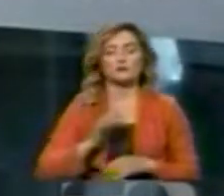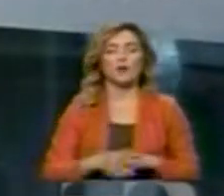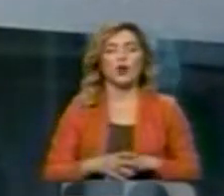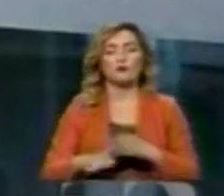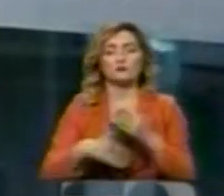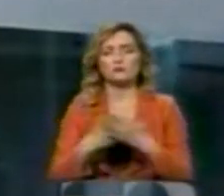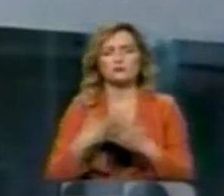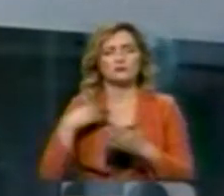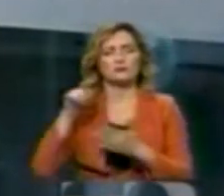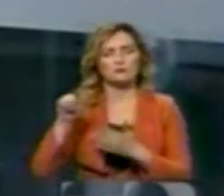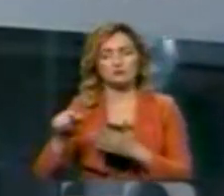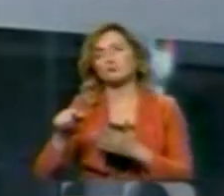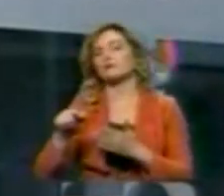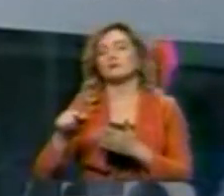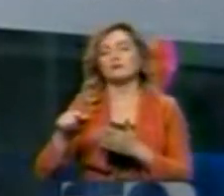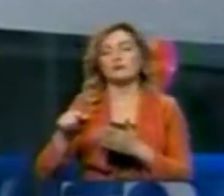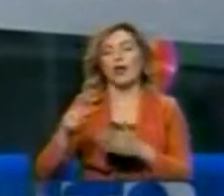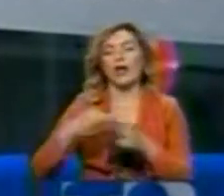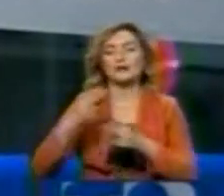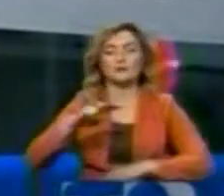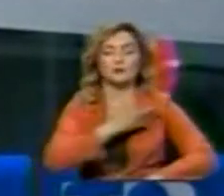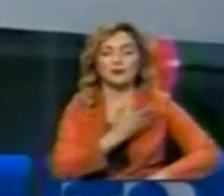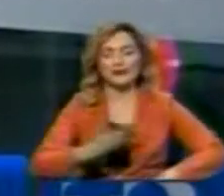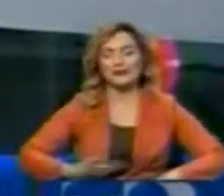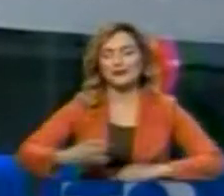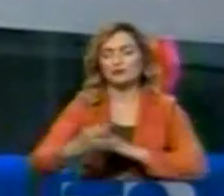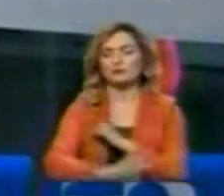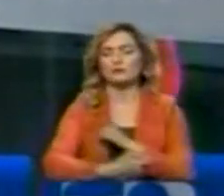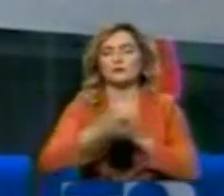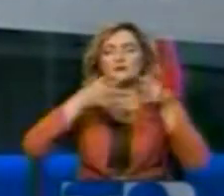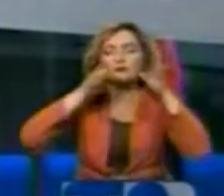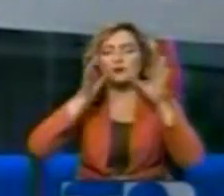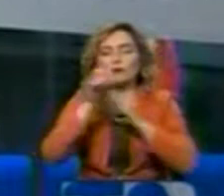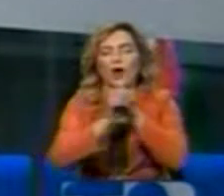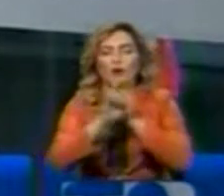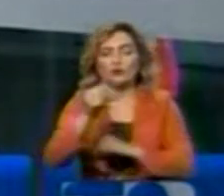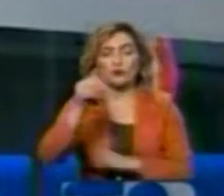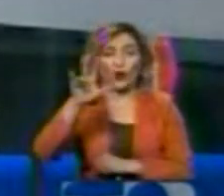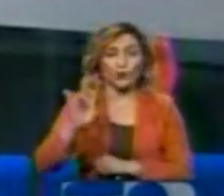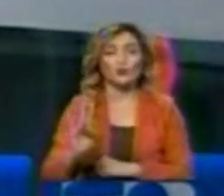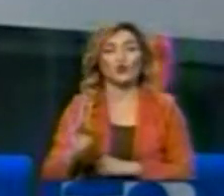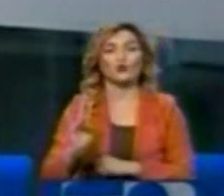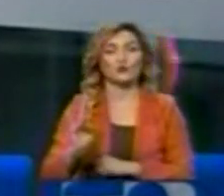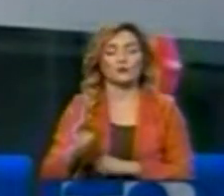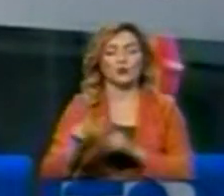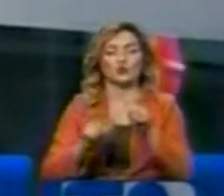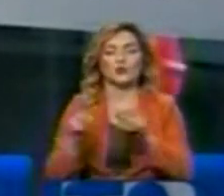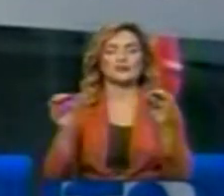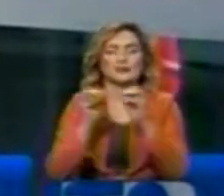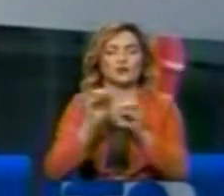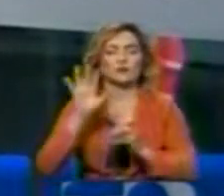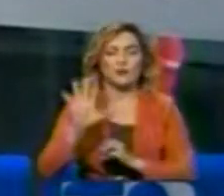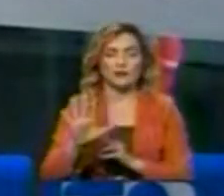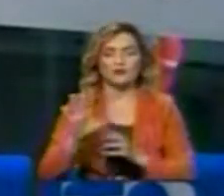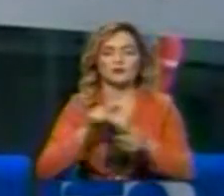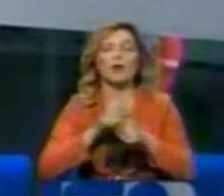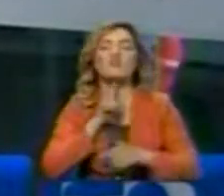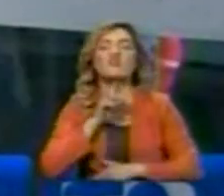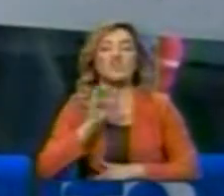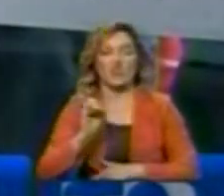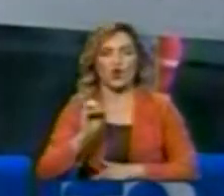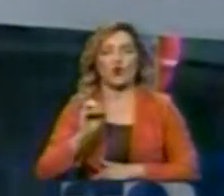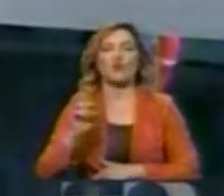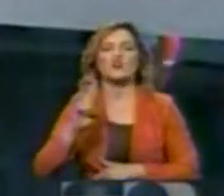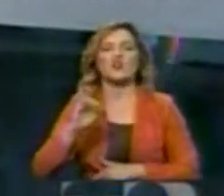Recordemos que el ex vicepresidente Jorge Glass fue sentenciado en diciembre de 2017 con 5 personas más, entre ellas su tío